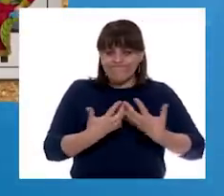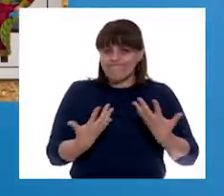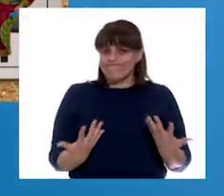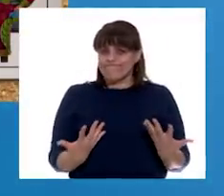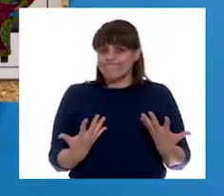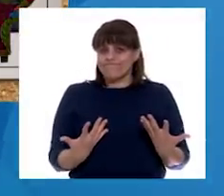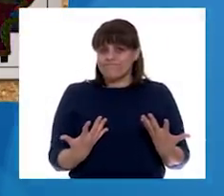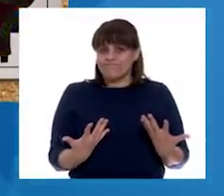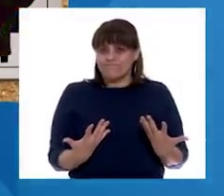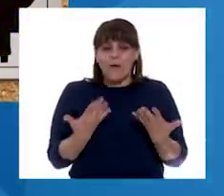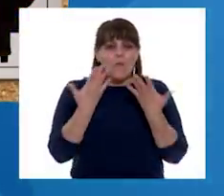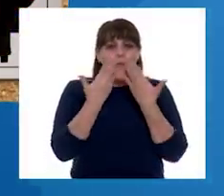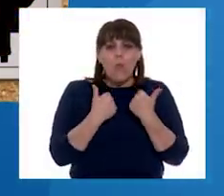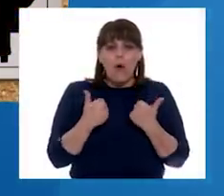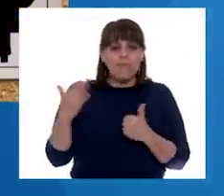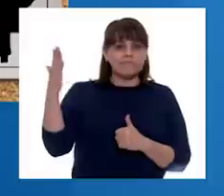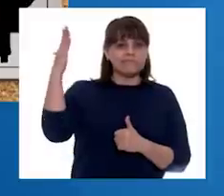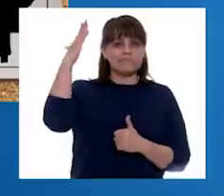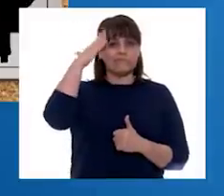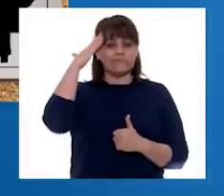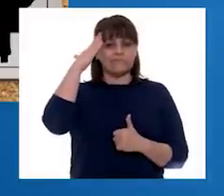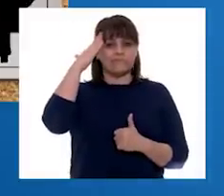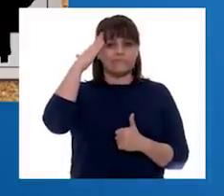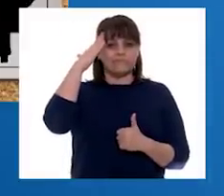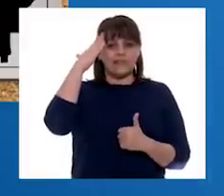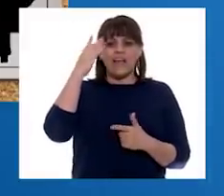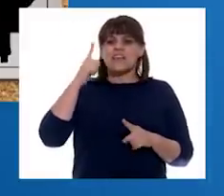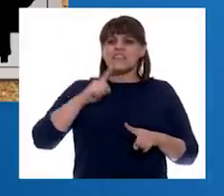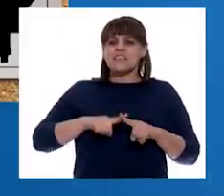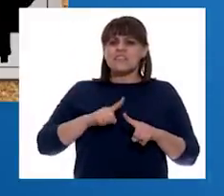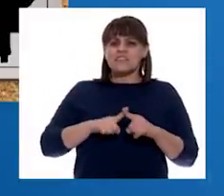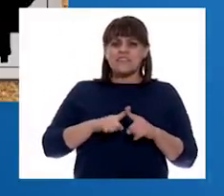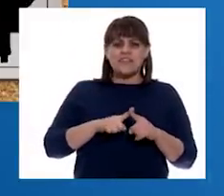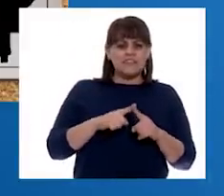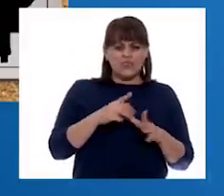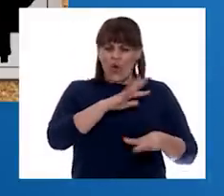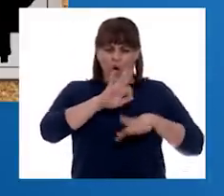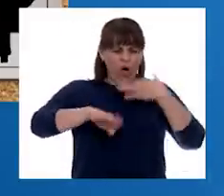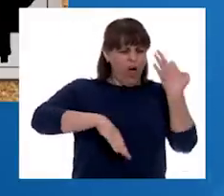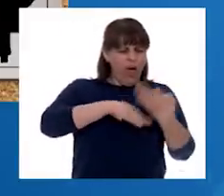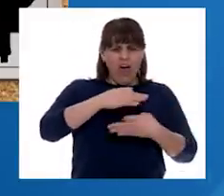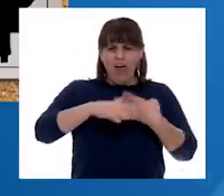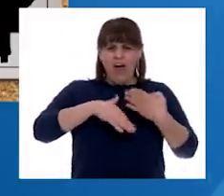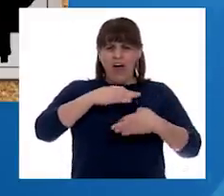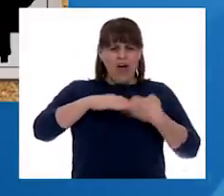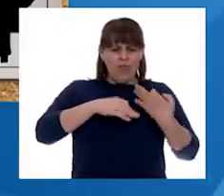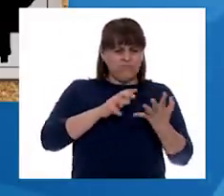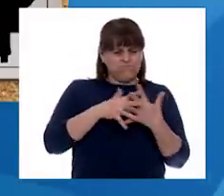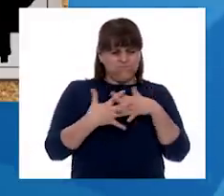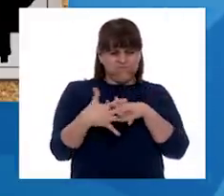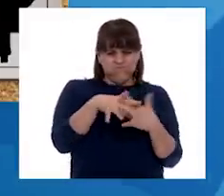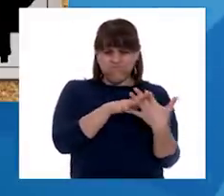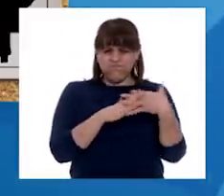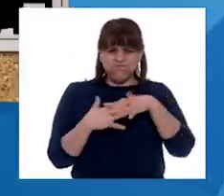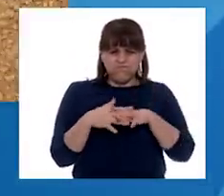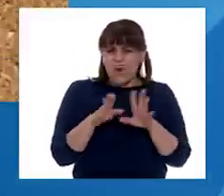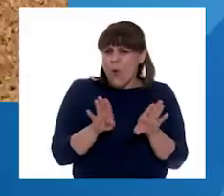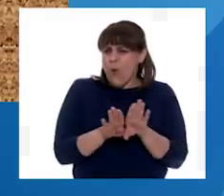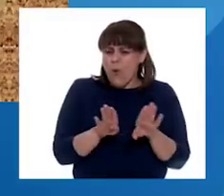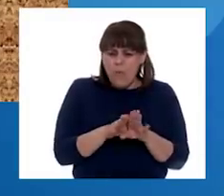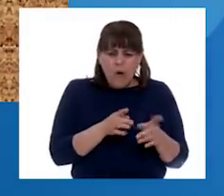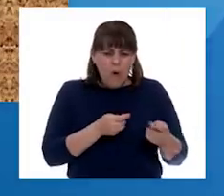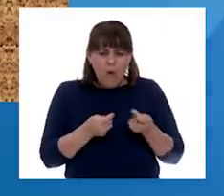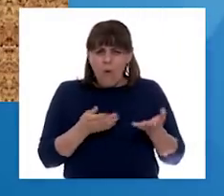la ausencia de autoridad, el territorio se encontraba sin alguien que frenara el desorden. Había que actuar rápido, y la primera solución en la